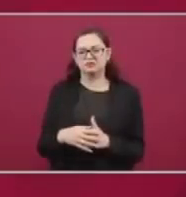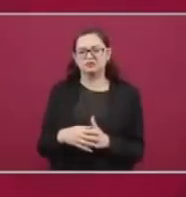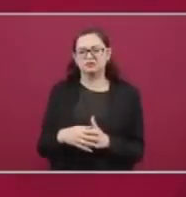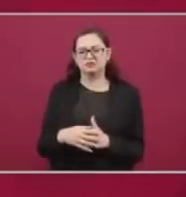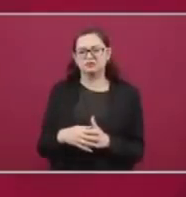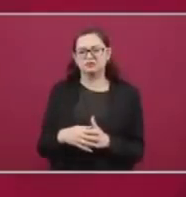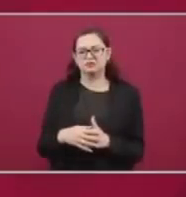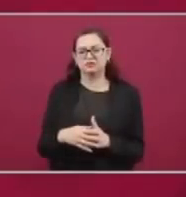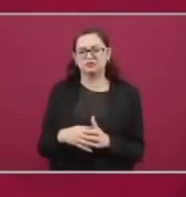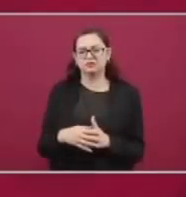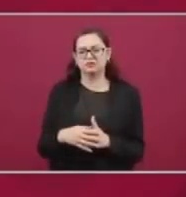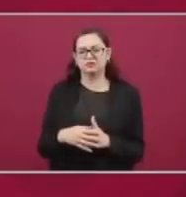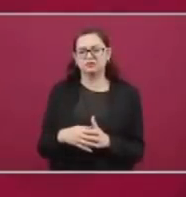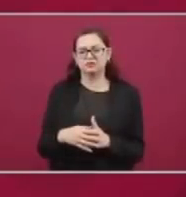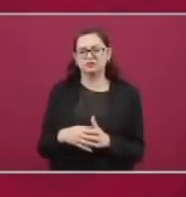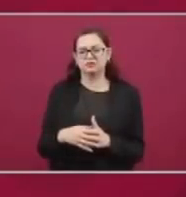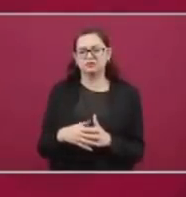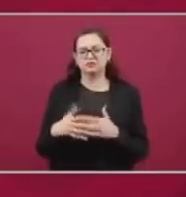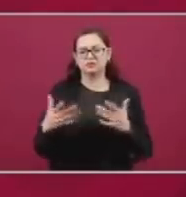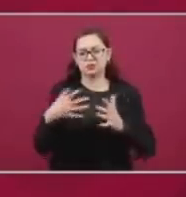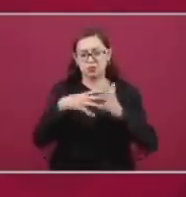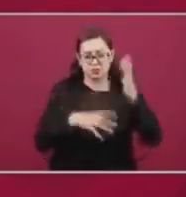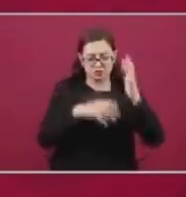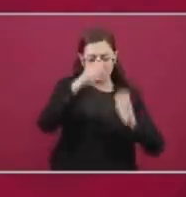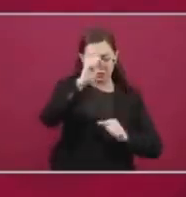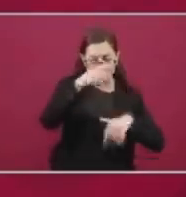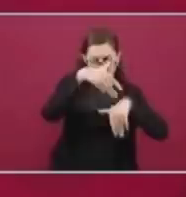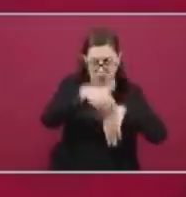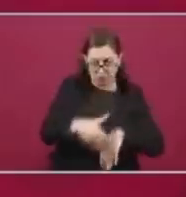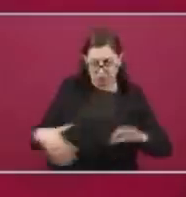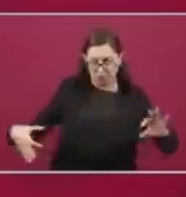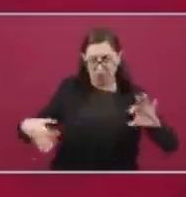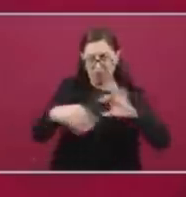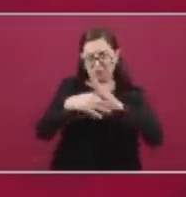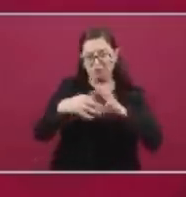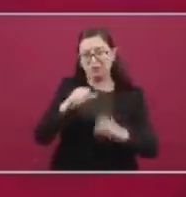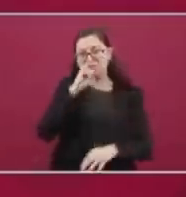apegada a la Constitución.